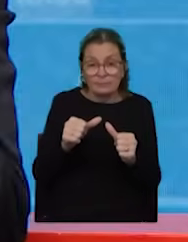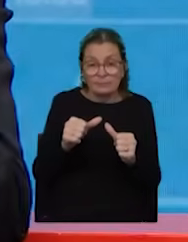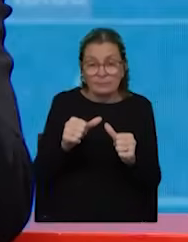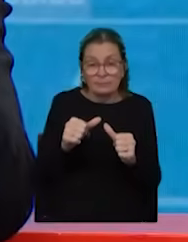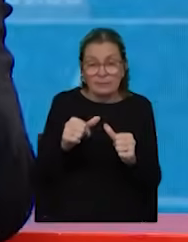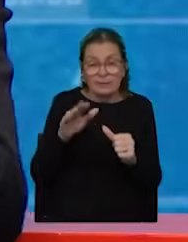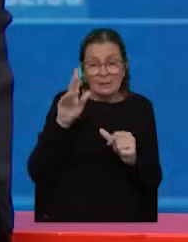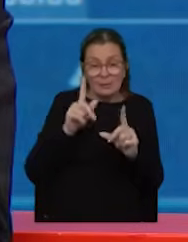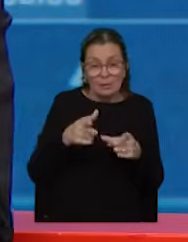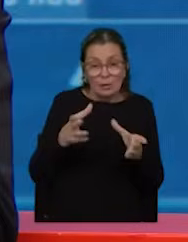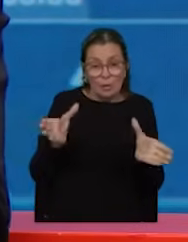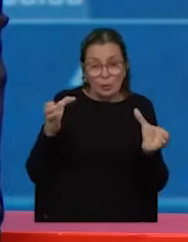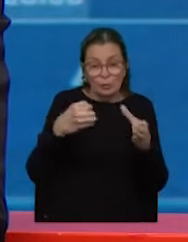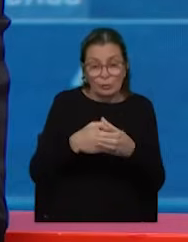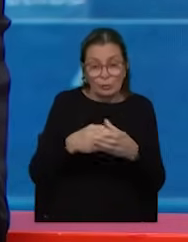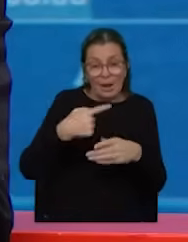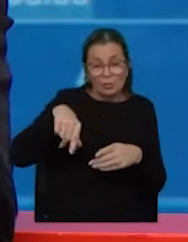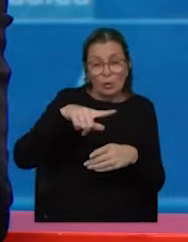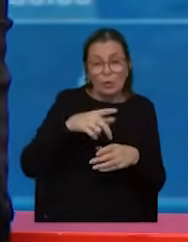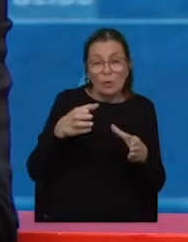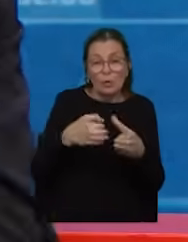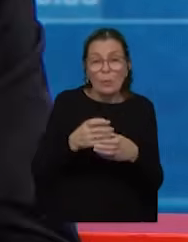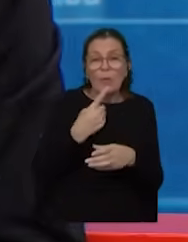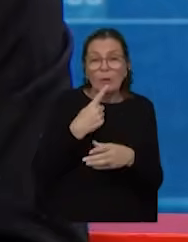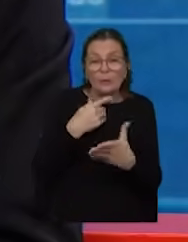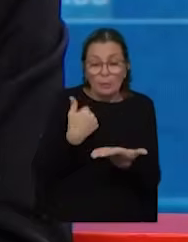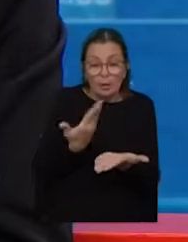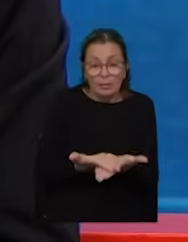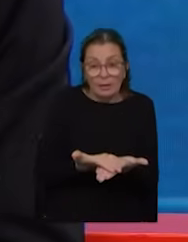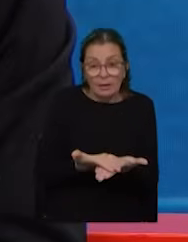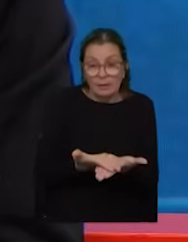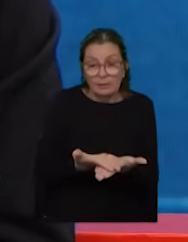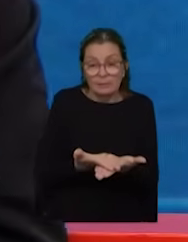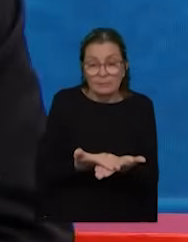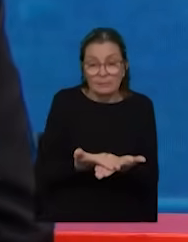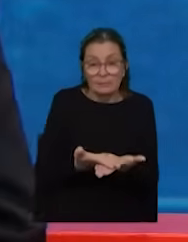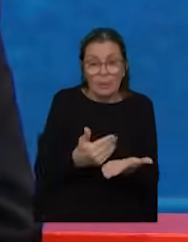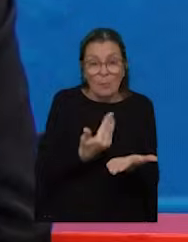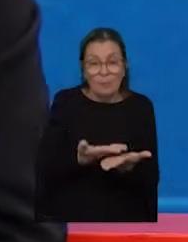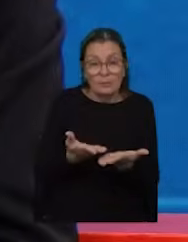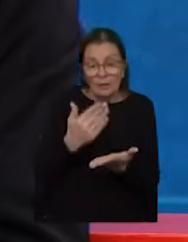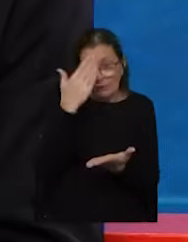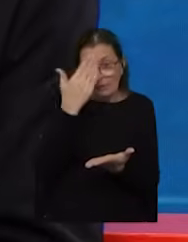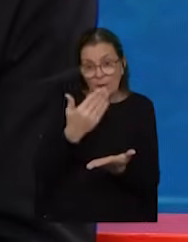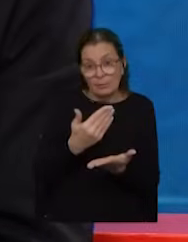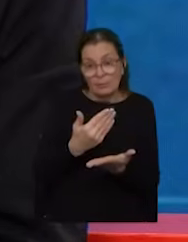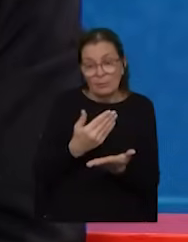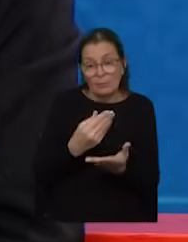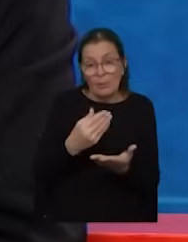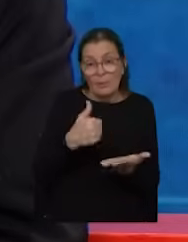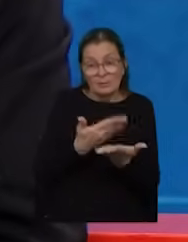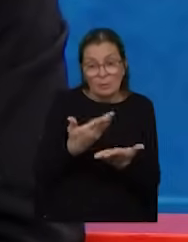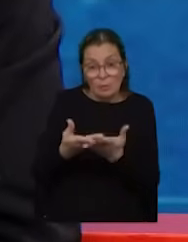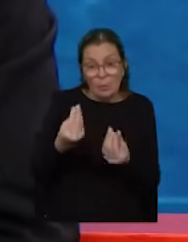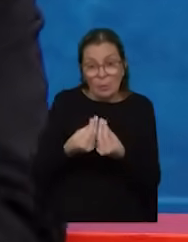llamó a una reunión a todos los partidos para que dejaran sus este sus propuestas el frente templo presentó una cantidad de propuestas